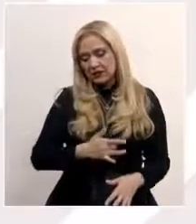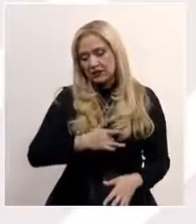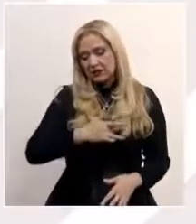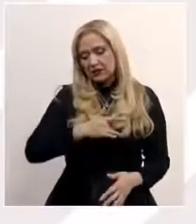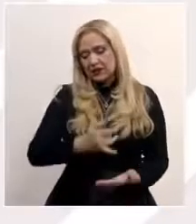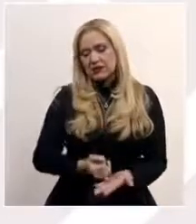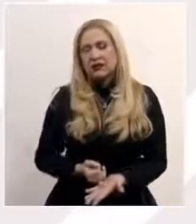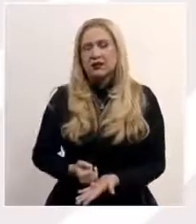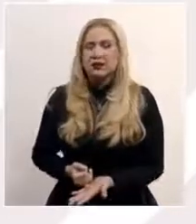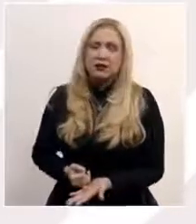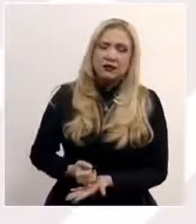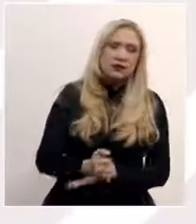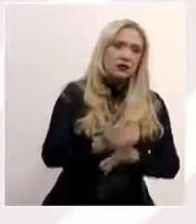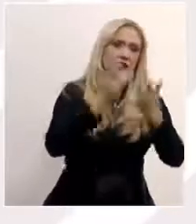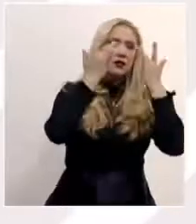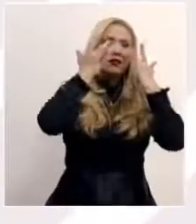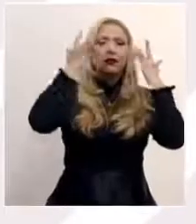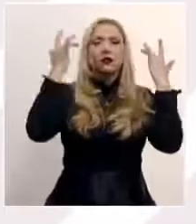es porque